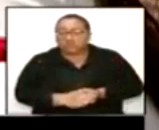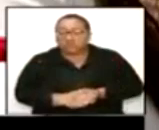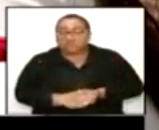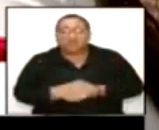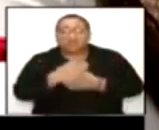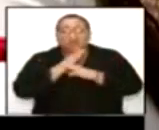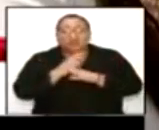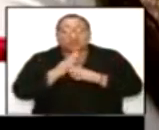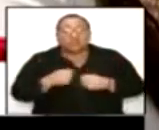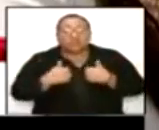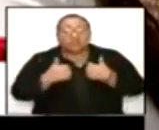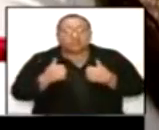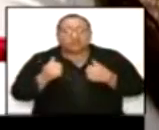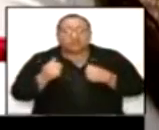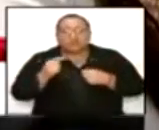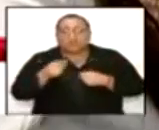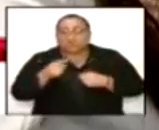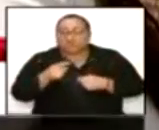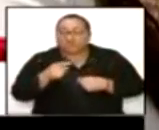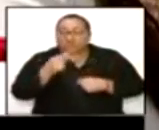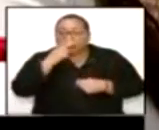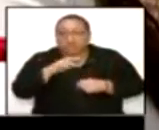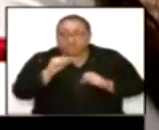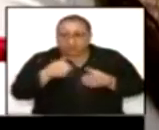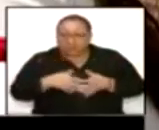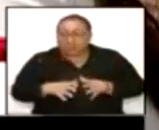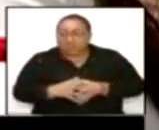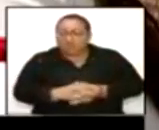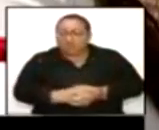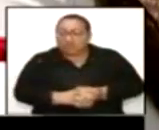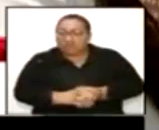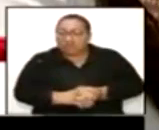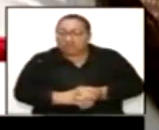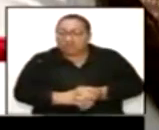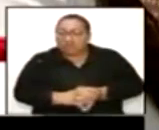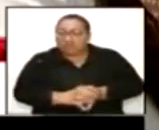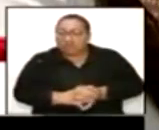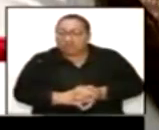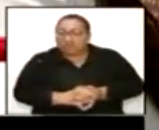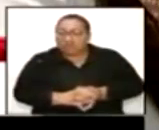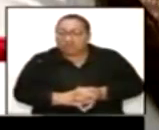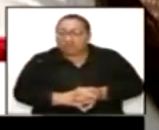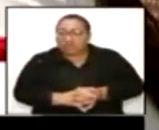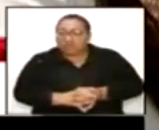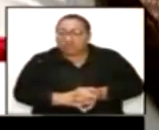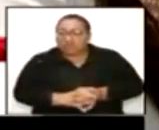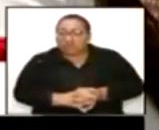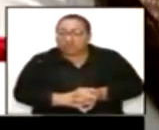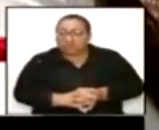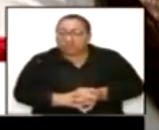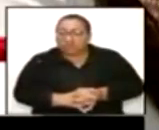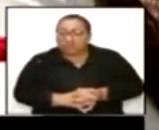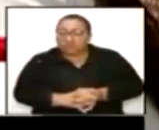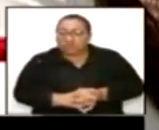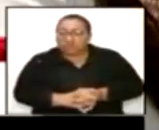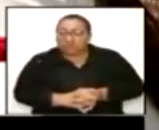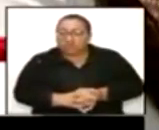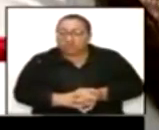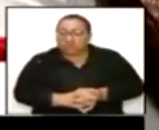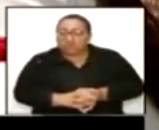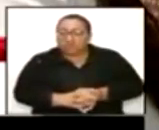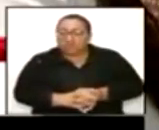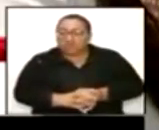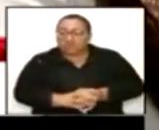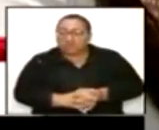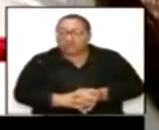del valor de la vida de este niño que nació. A la hora partió, murió. Sentimos. Pero hemos